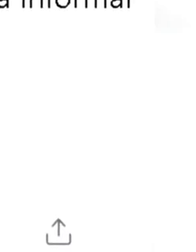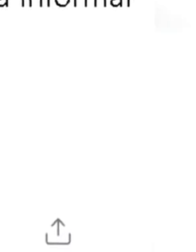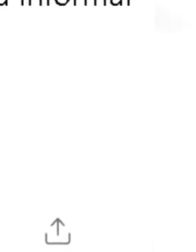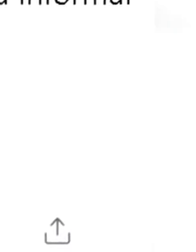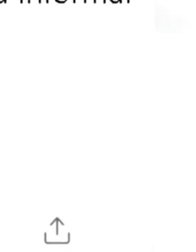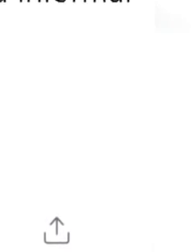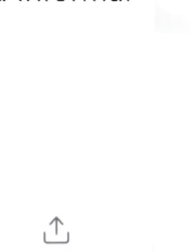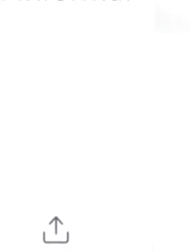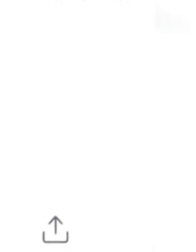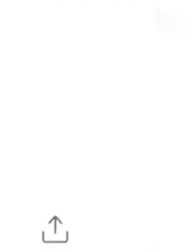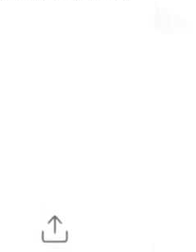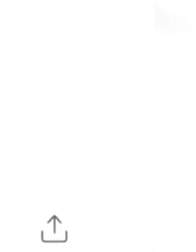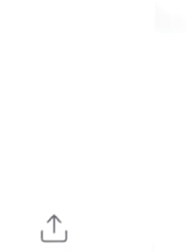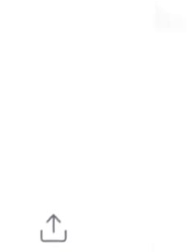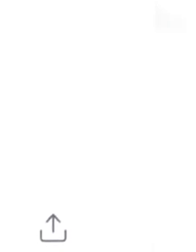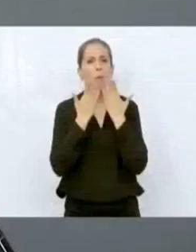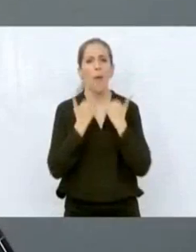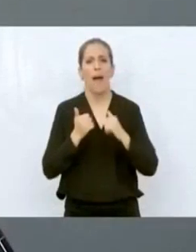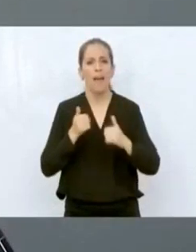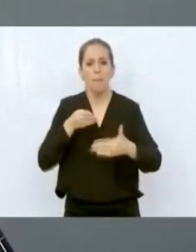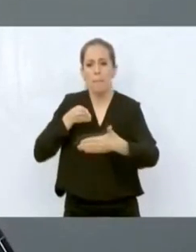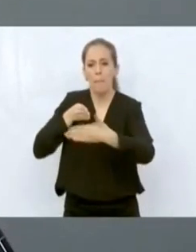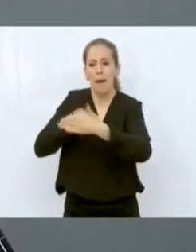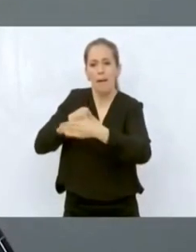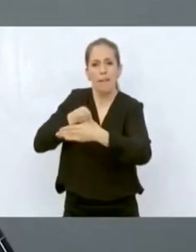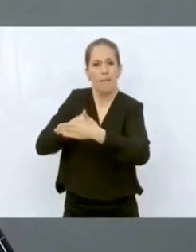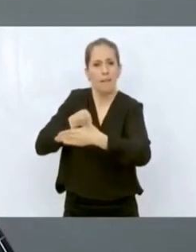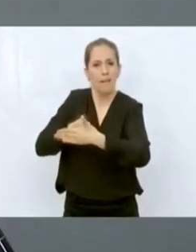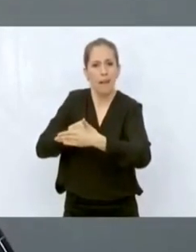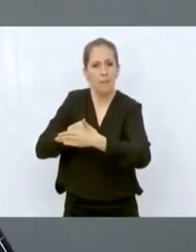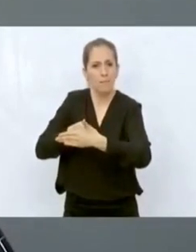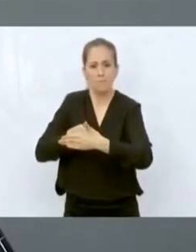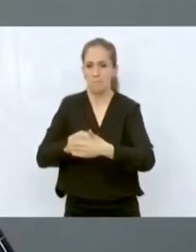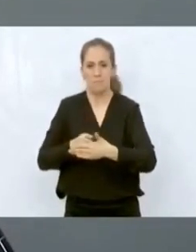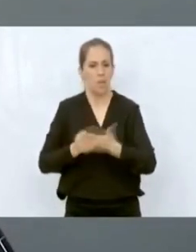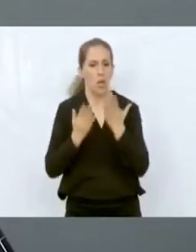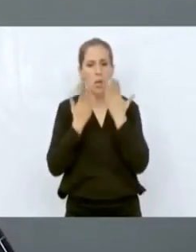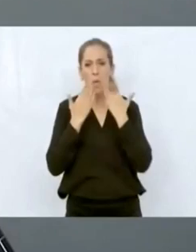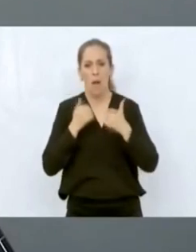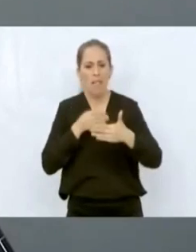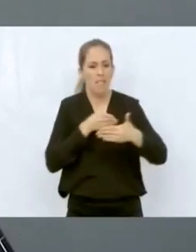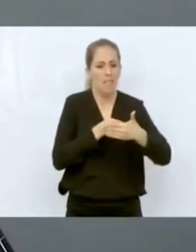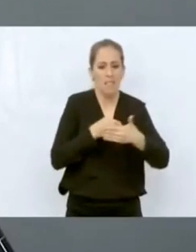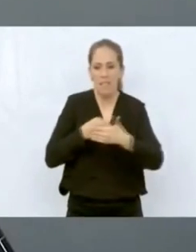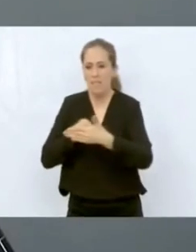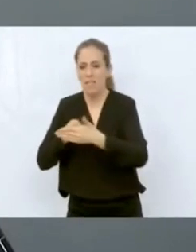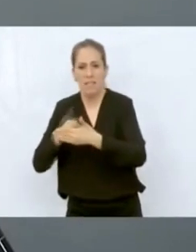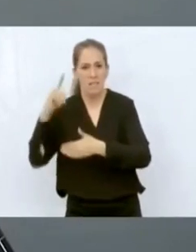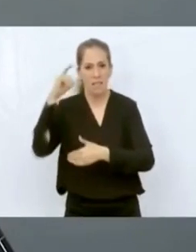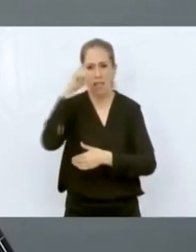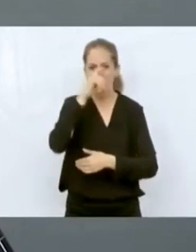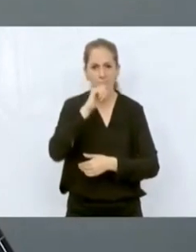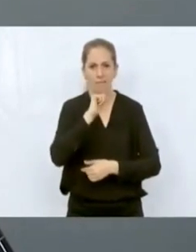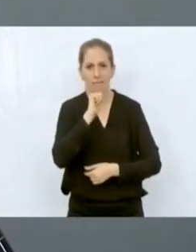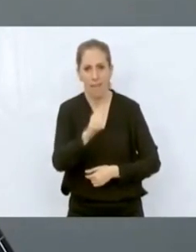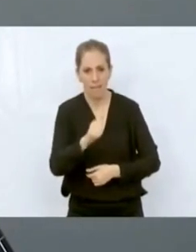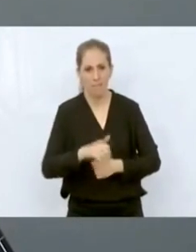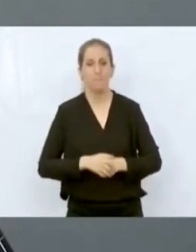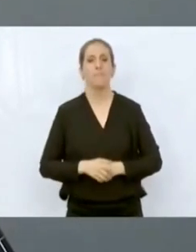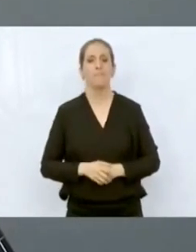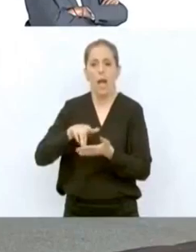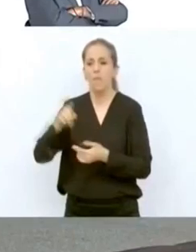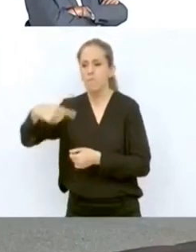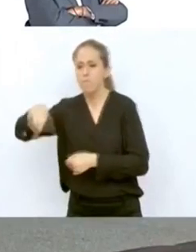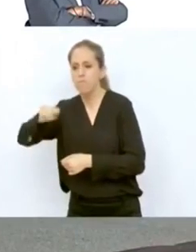es optimista sobre la evolución de su salud a su vez explicó que durante los próximos días la secretaria de gobernacion olga sánchez